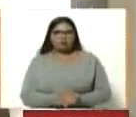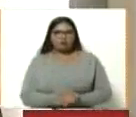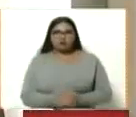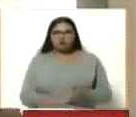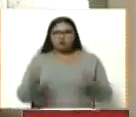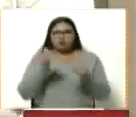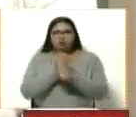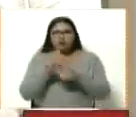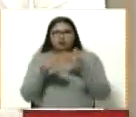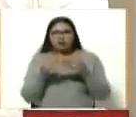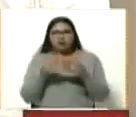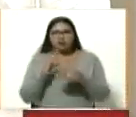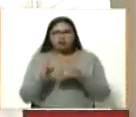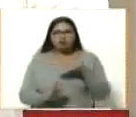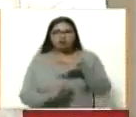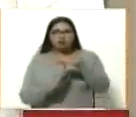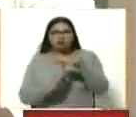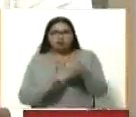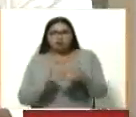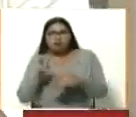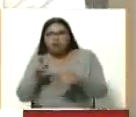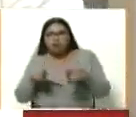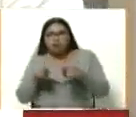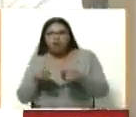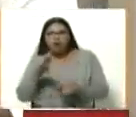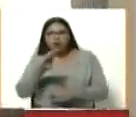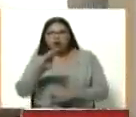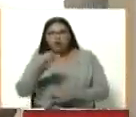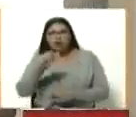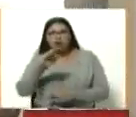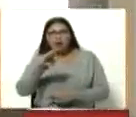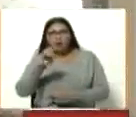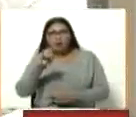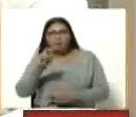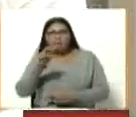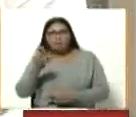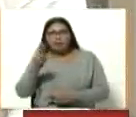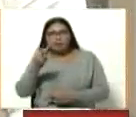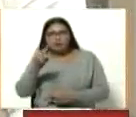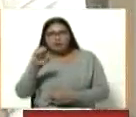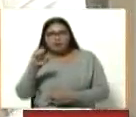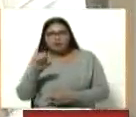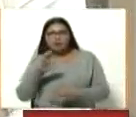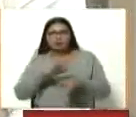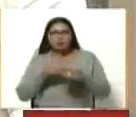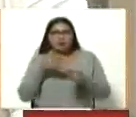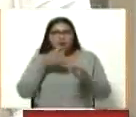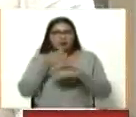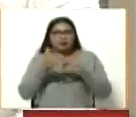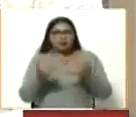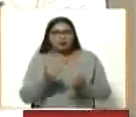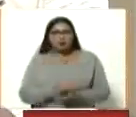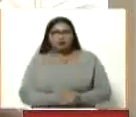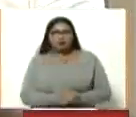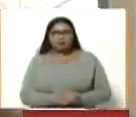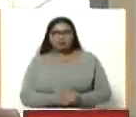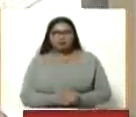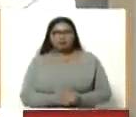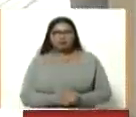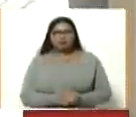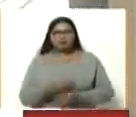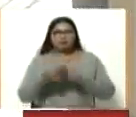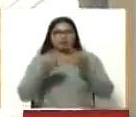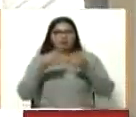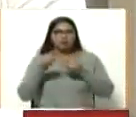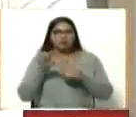vuelo, tuvo que hacer una parada técnica en Cabo Verde, no prevista, porque él iba a hacer parada en